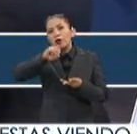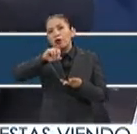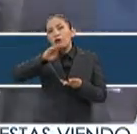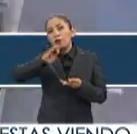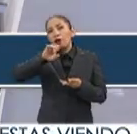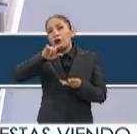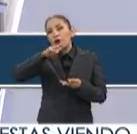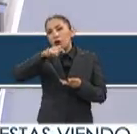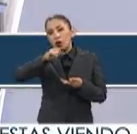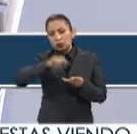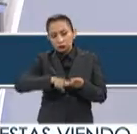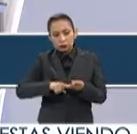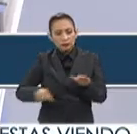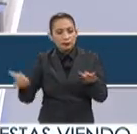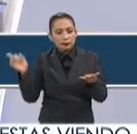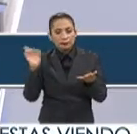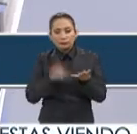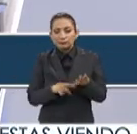farmacobiólogos,